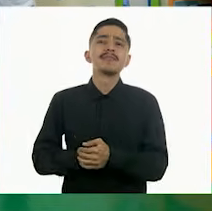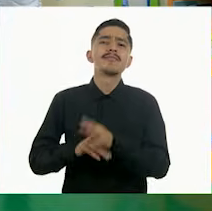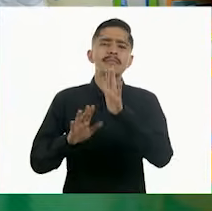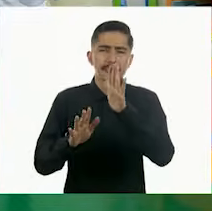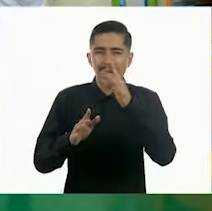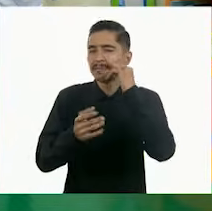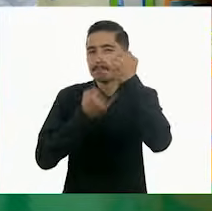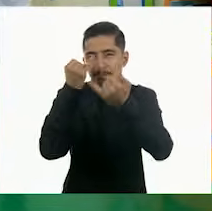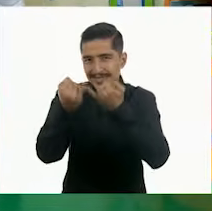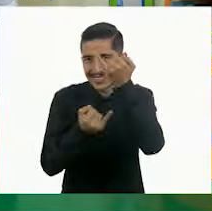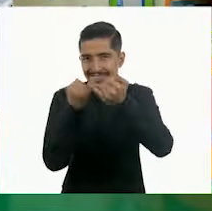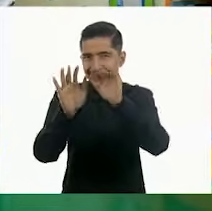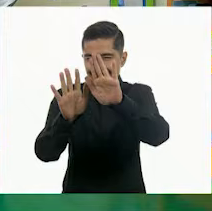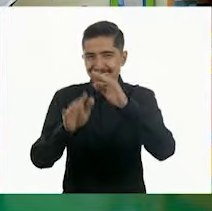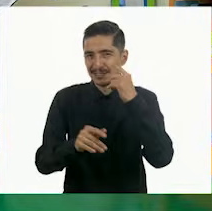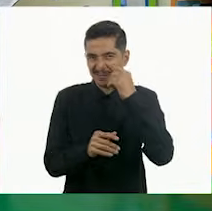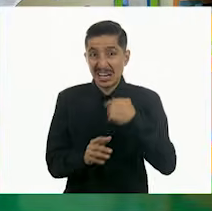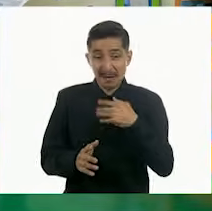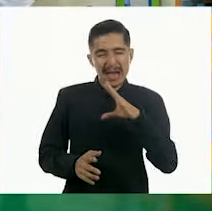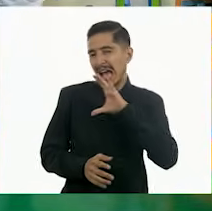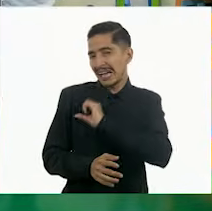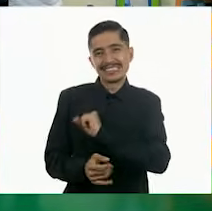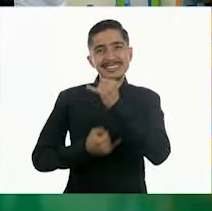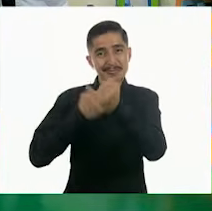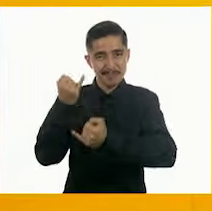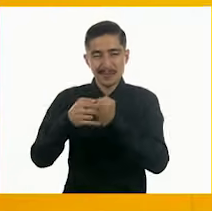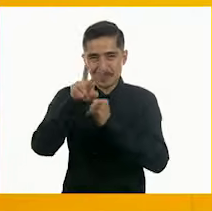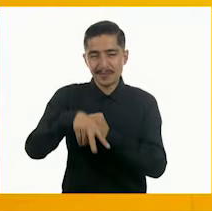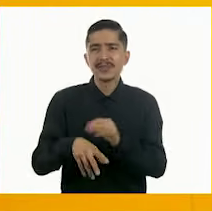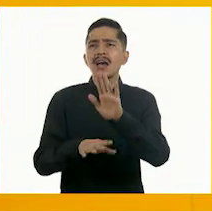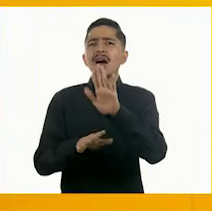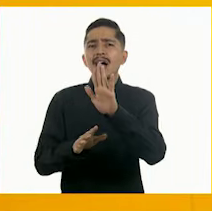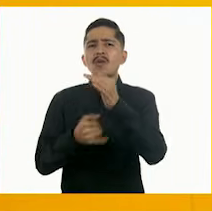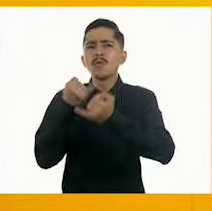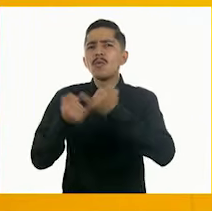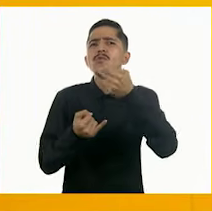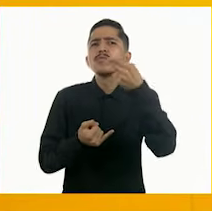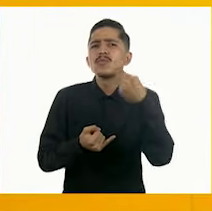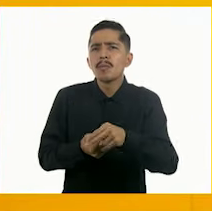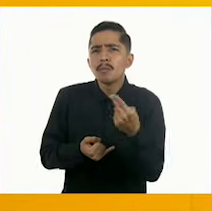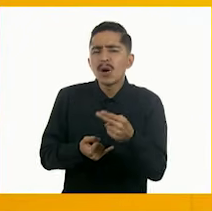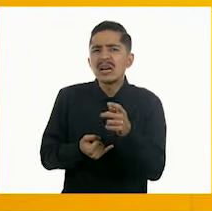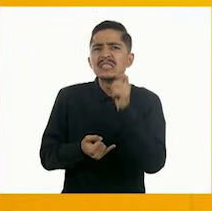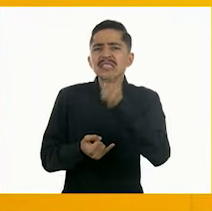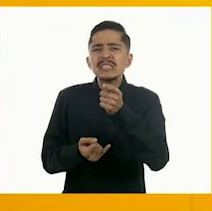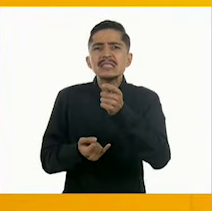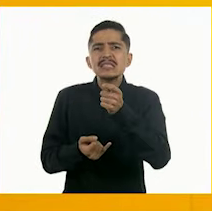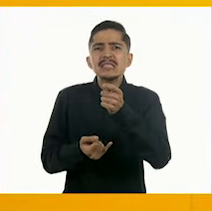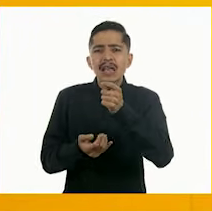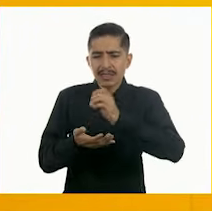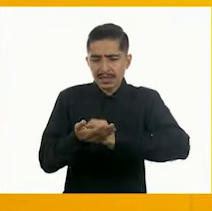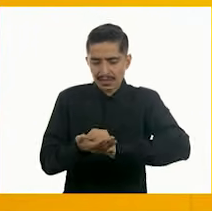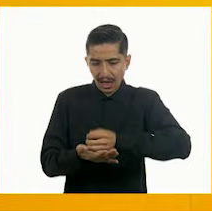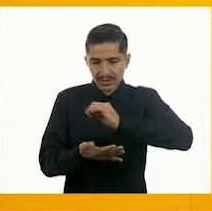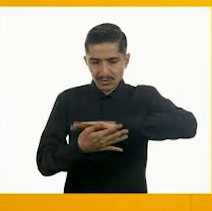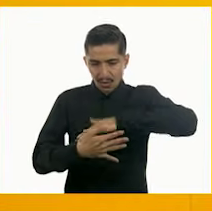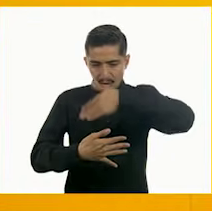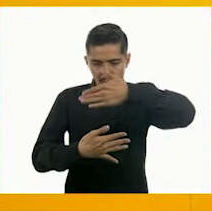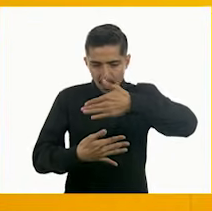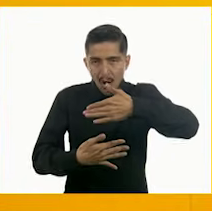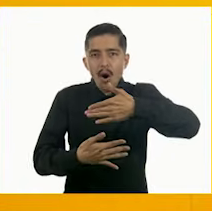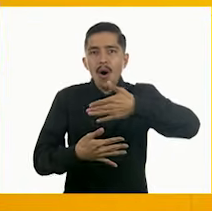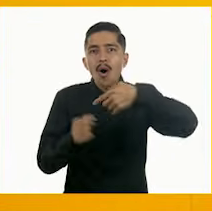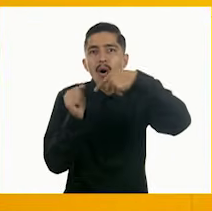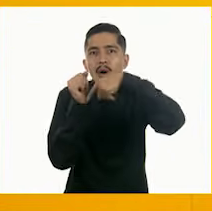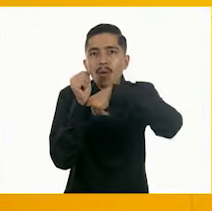a jugar, ¿qué te parece? Me parece muy bien, me encantan los juegos. Muy bien. Este juego se llama el tesoro oculto. Ah, guau, además